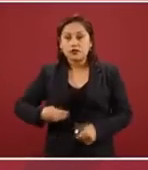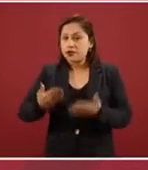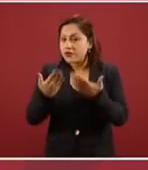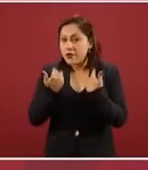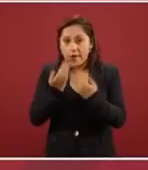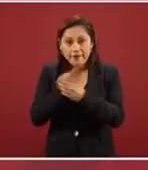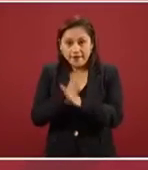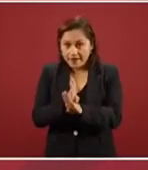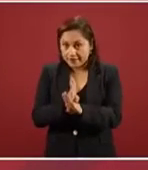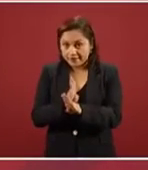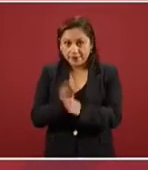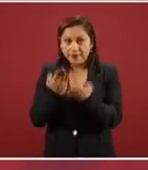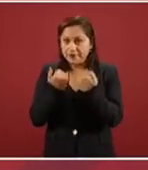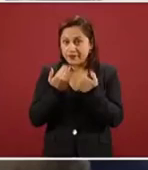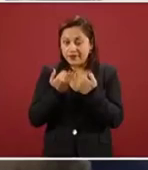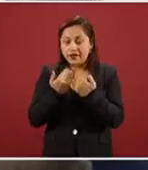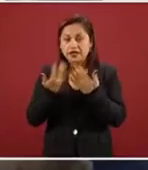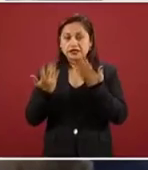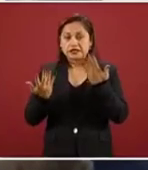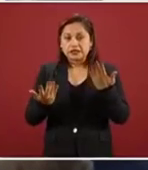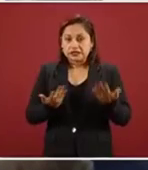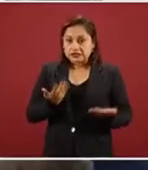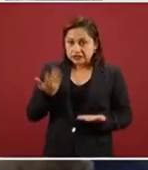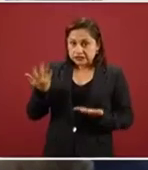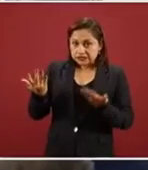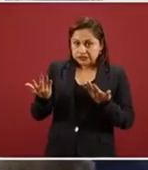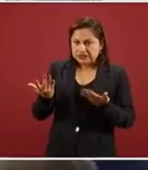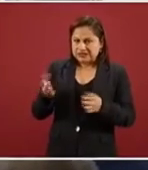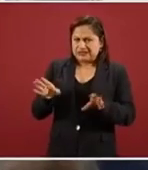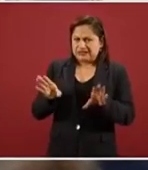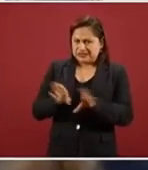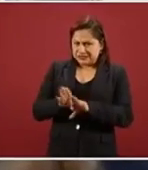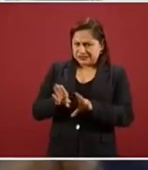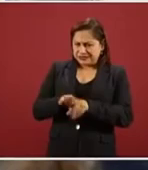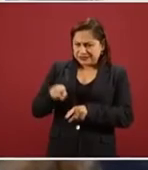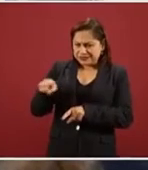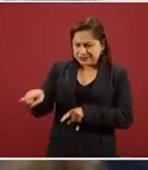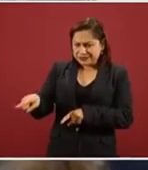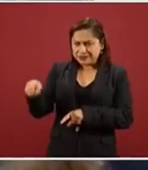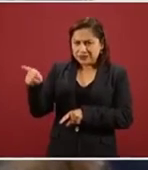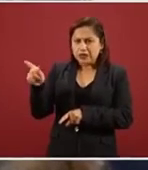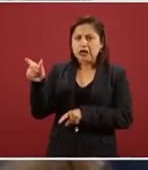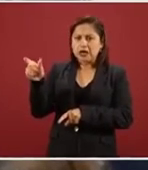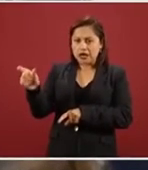bancaria. Entonces van y hacen 4 horas.